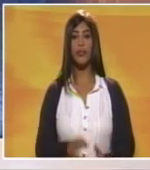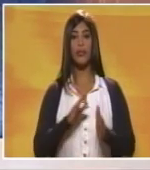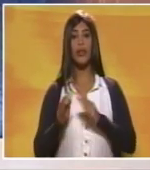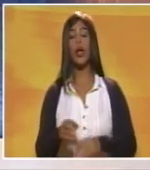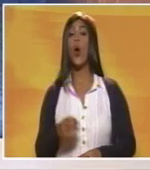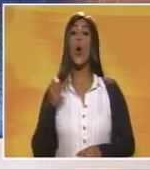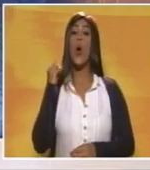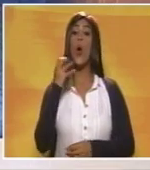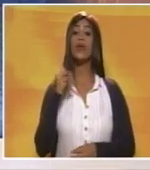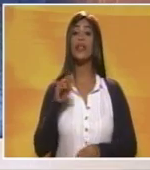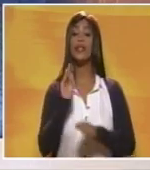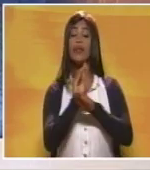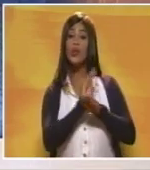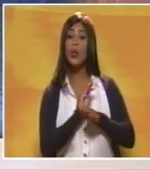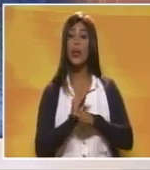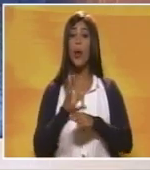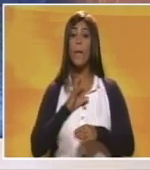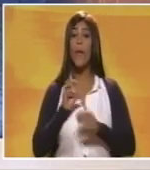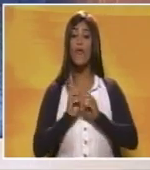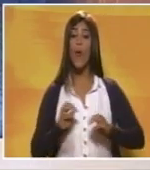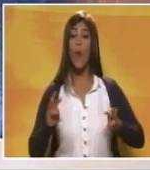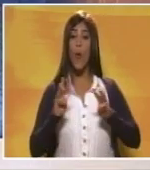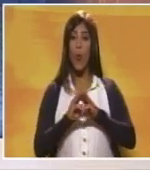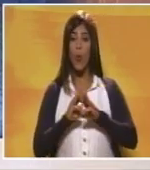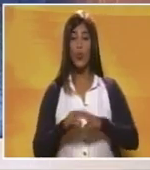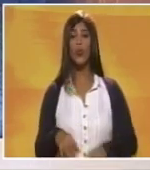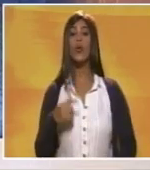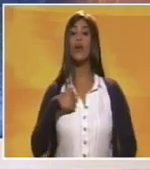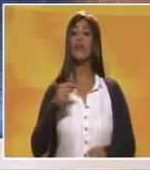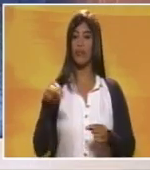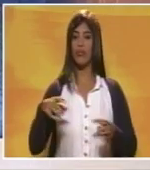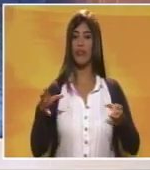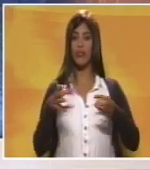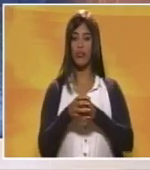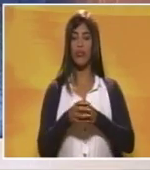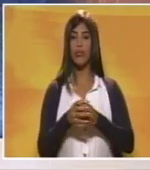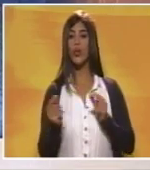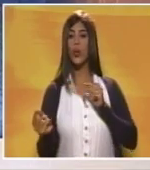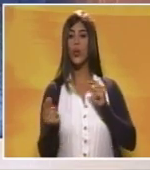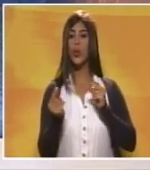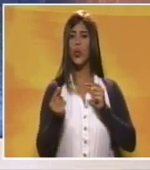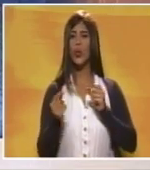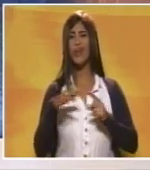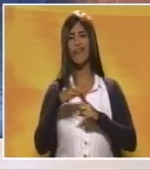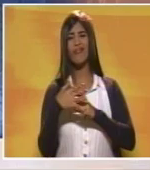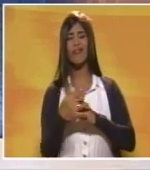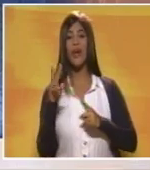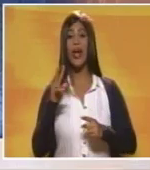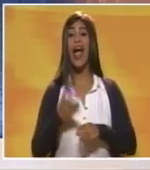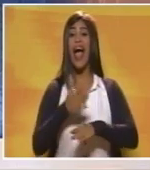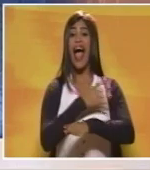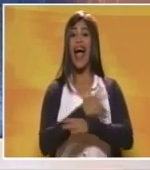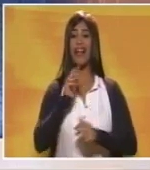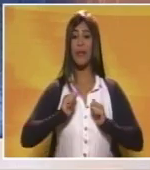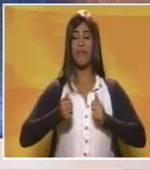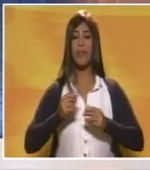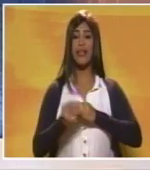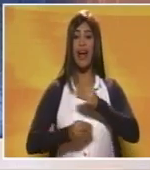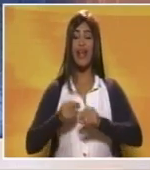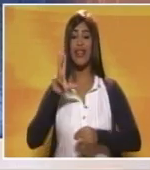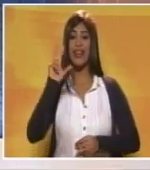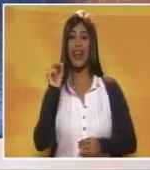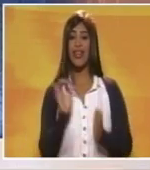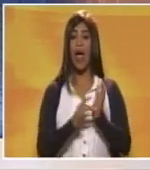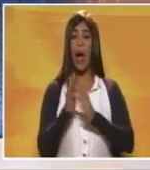El Consejo de Seguridad de la Organización de Naciones Unidas se reunirá para debatir la situación de Venezuela tras los hechos del 30 de abril, a petición